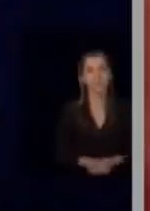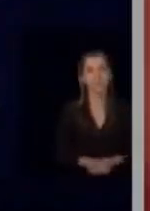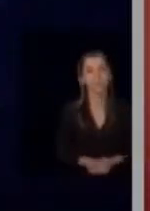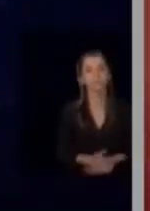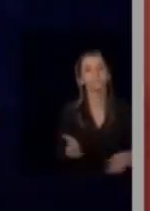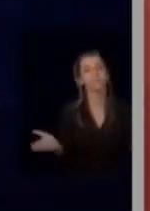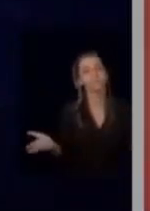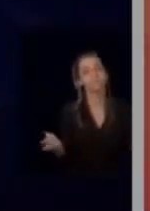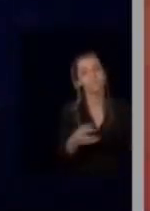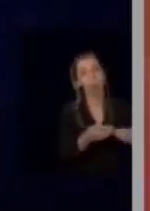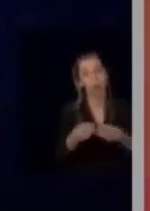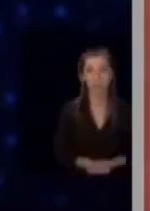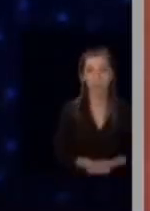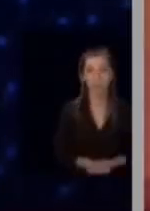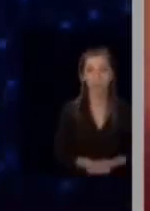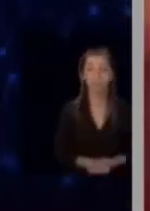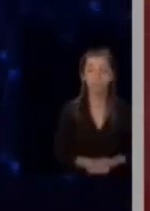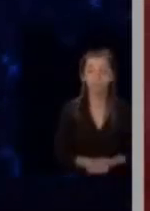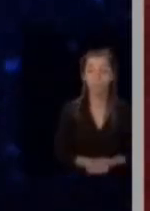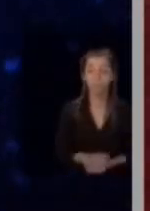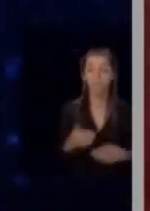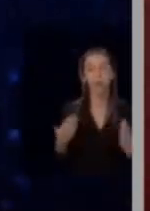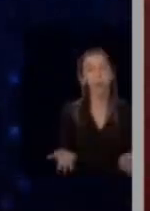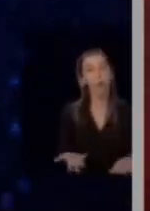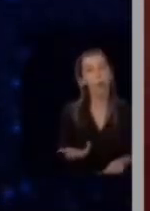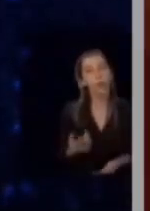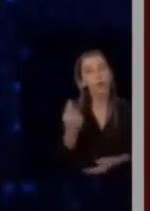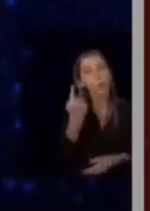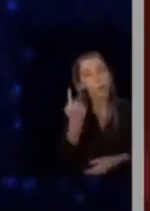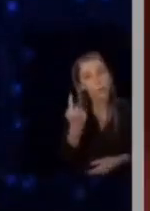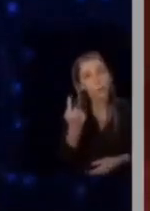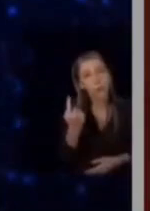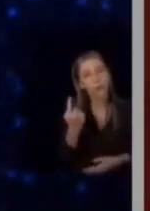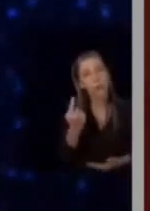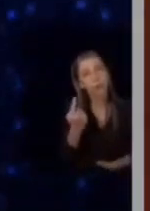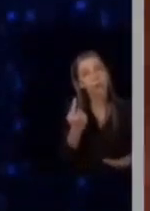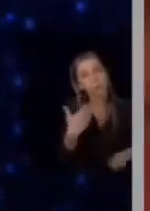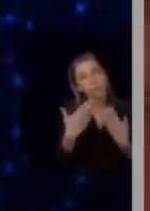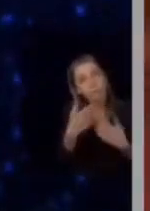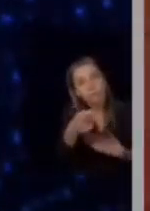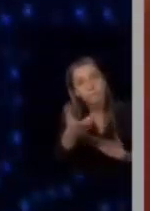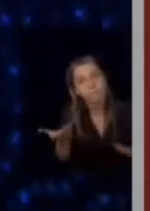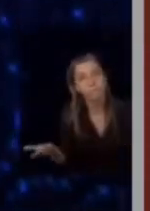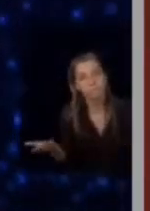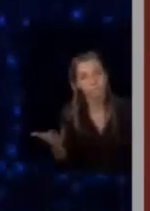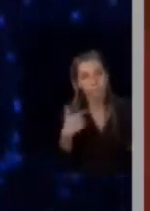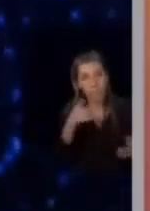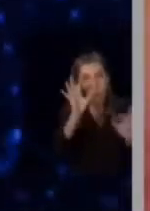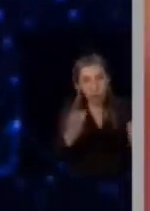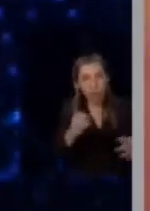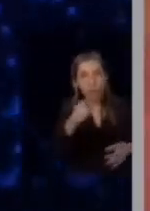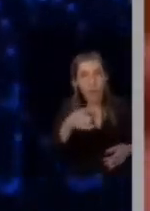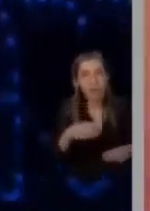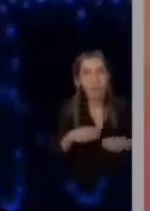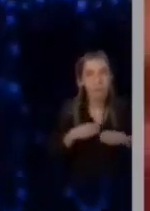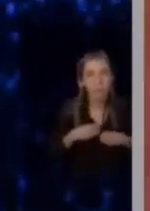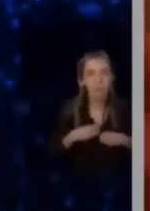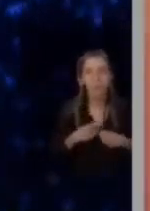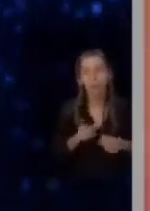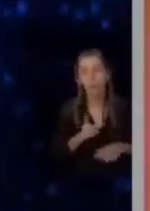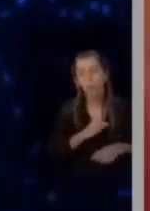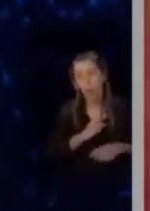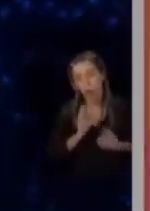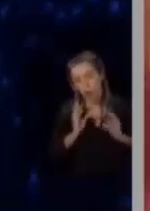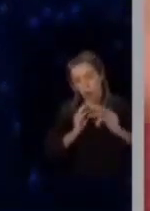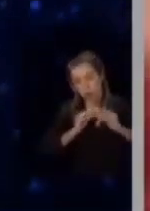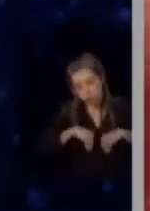su perspectiva porque estaba en una situación de debilidad extrema por Claro. los escándalos de corrupción y al Además. mismo tiempo por la situación económica. Y en ese marco me parece